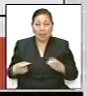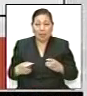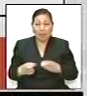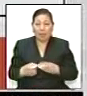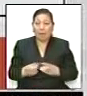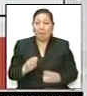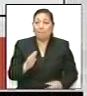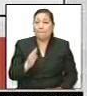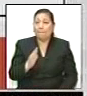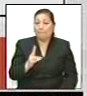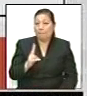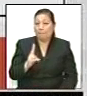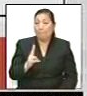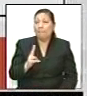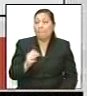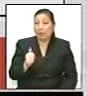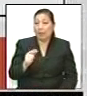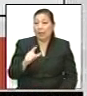vallarta